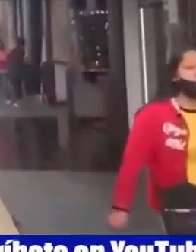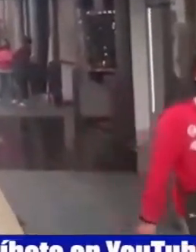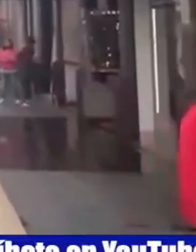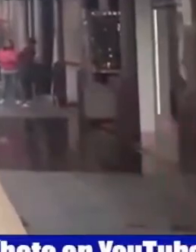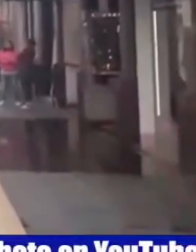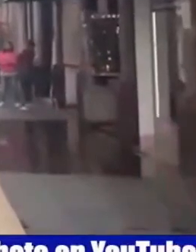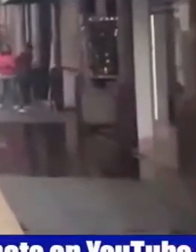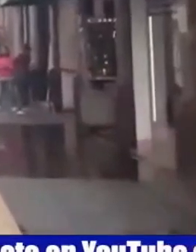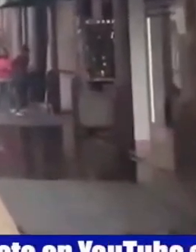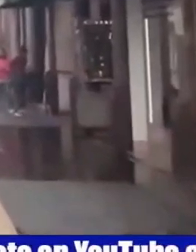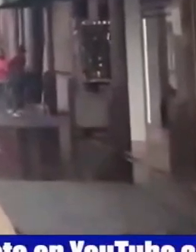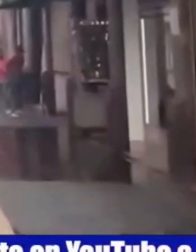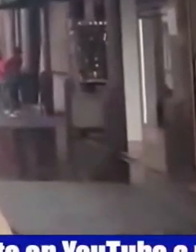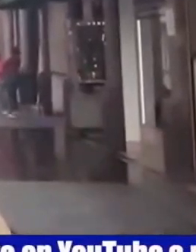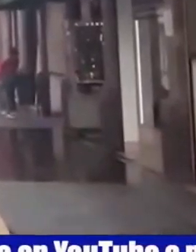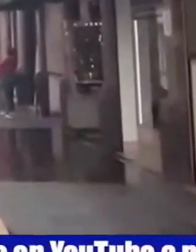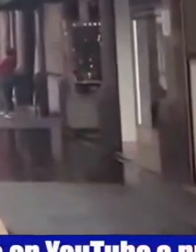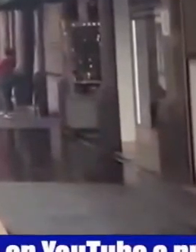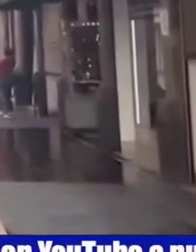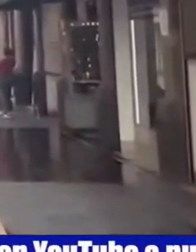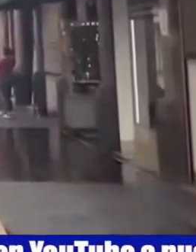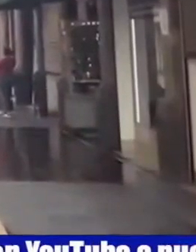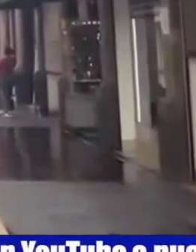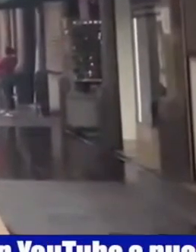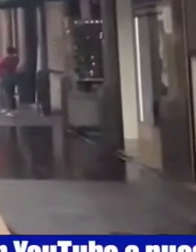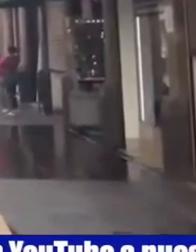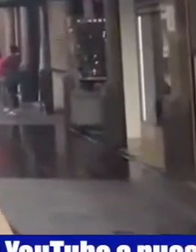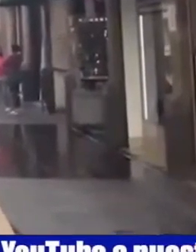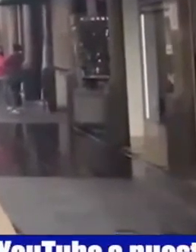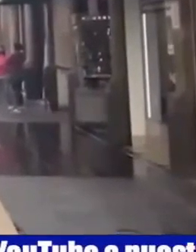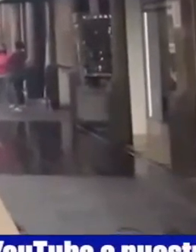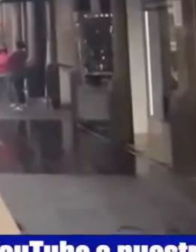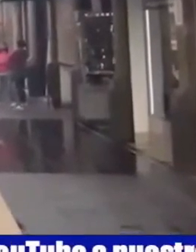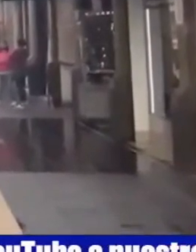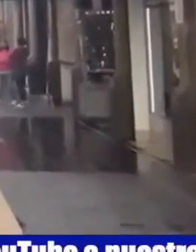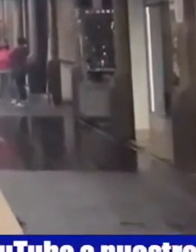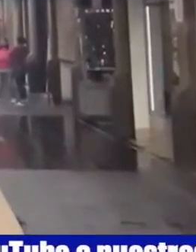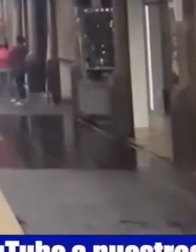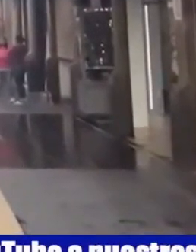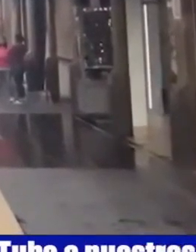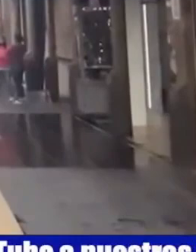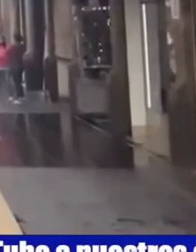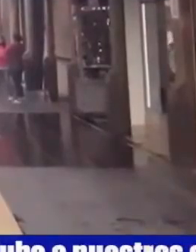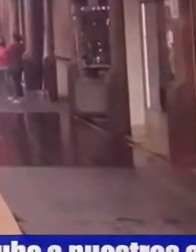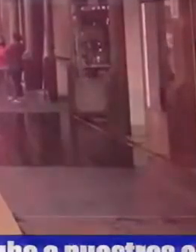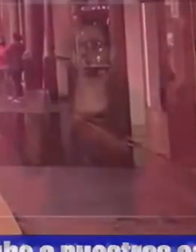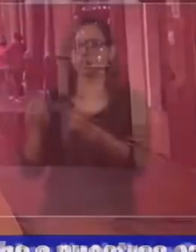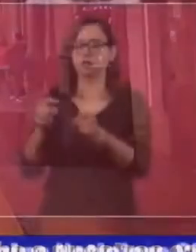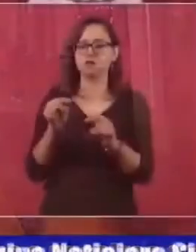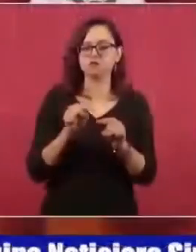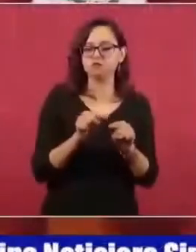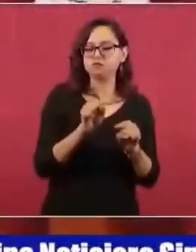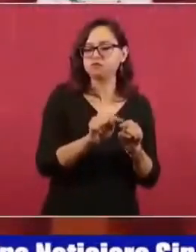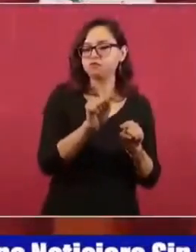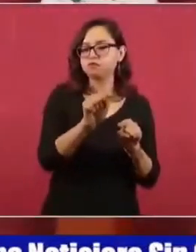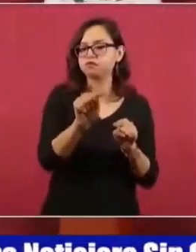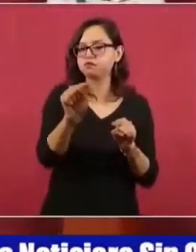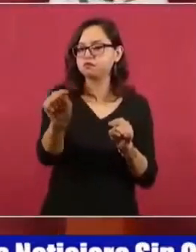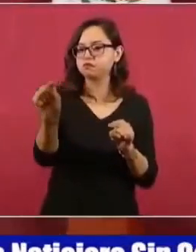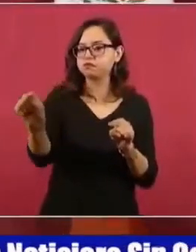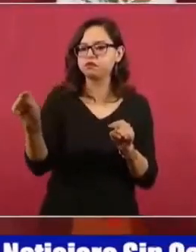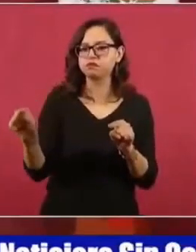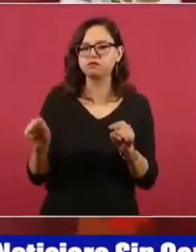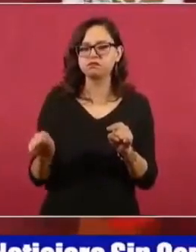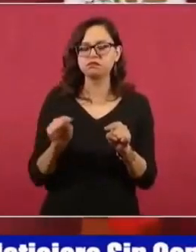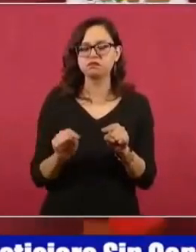que son muy útiles, que el propio presidente de la República todos los días de manera